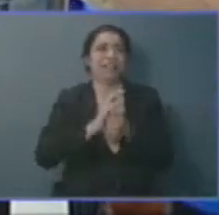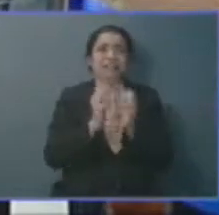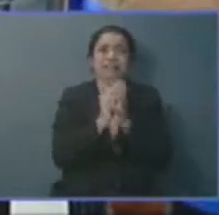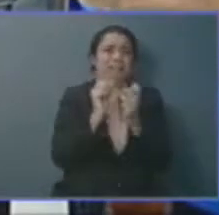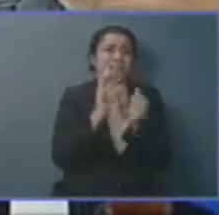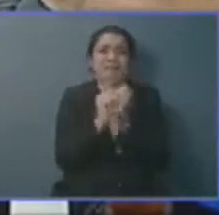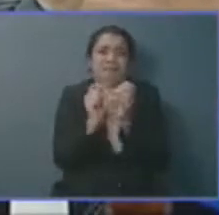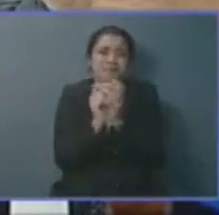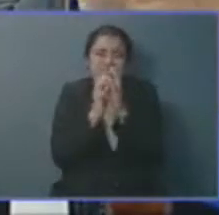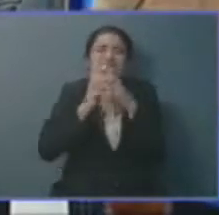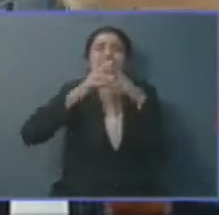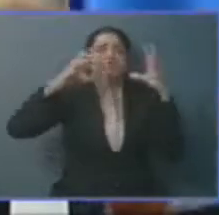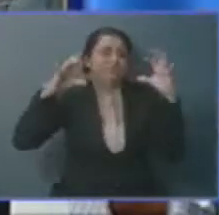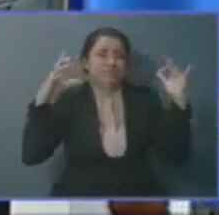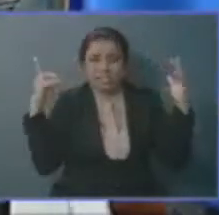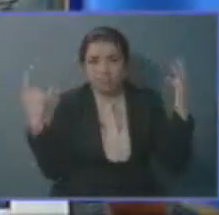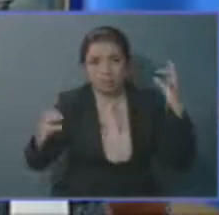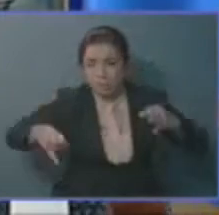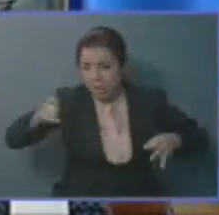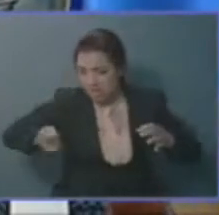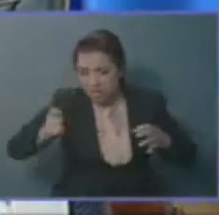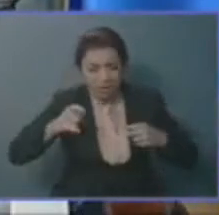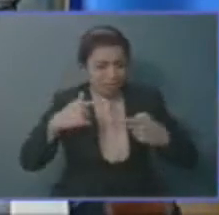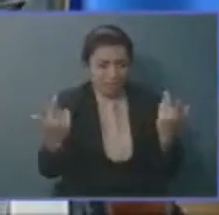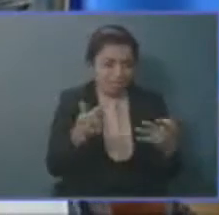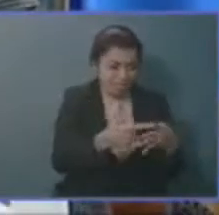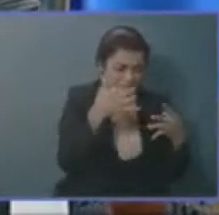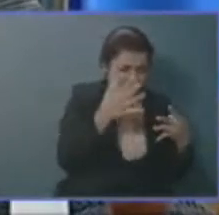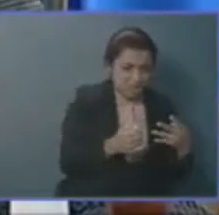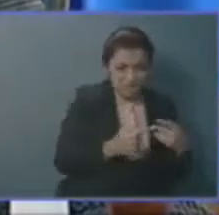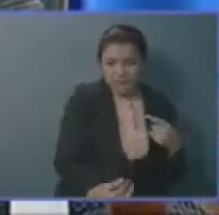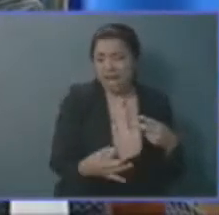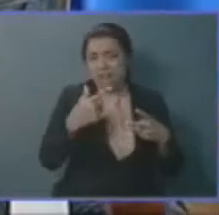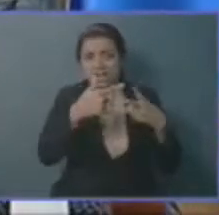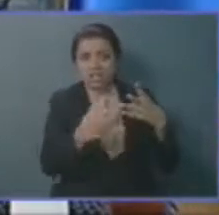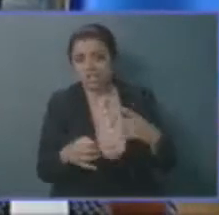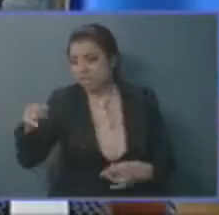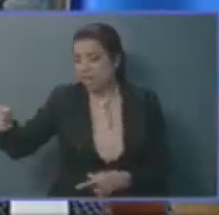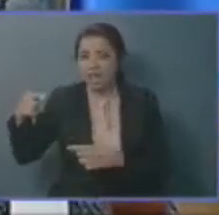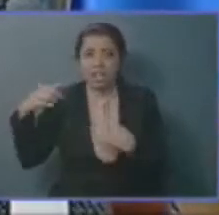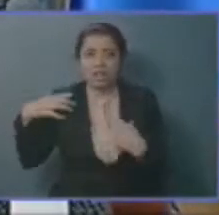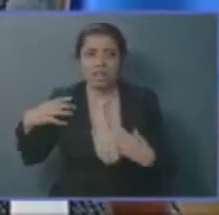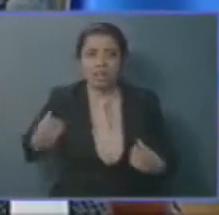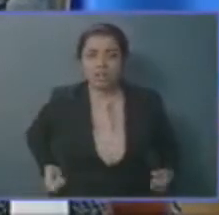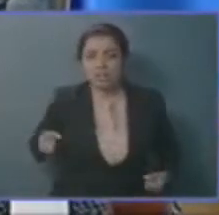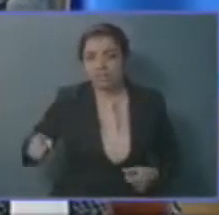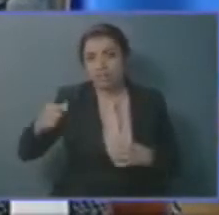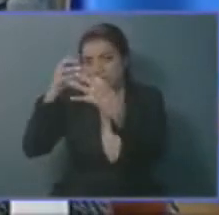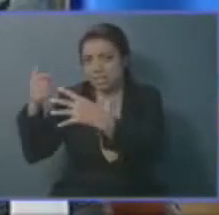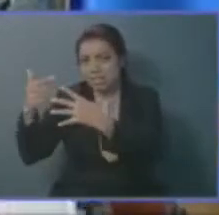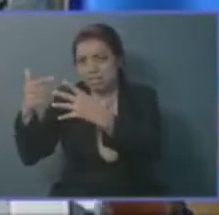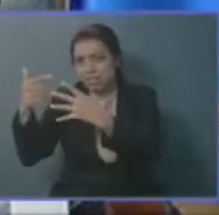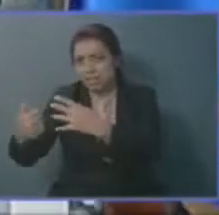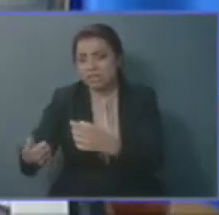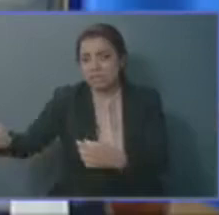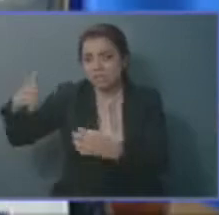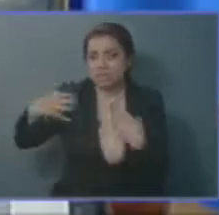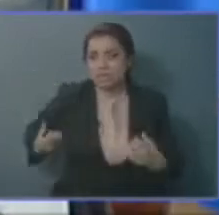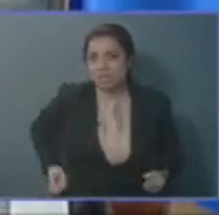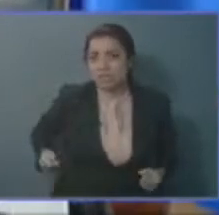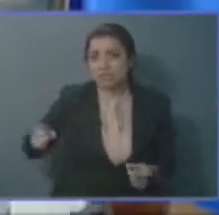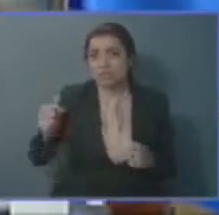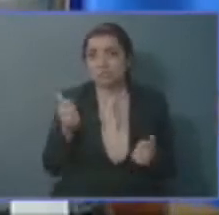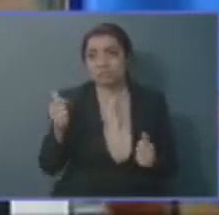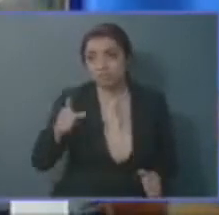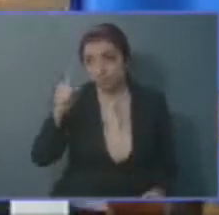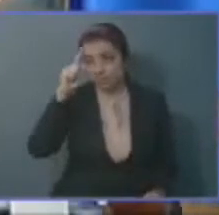jurídico, porque habían decenas de decretos ejecutivos por aquí, decenas de decretos ejecutivos por allá, que nadie tenía idea al final